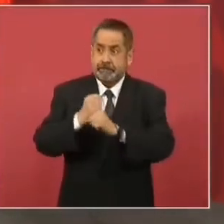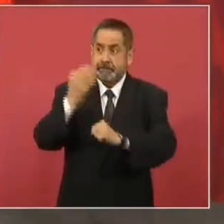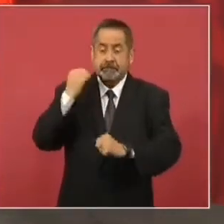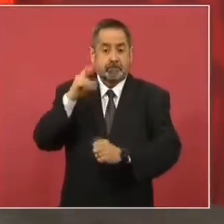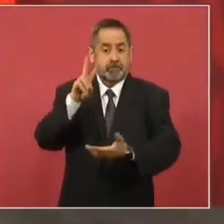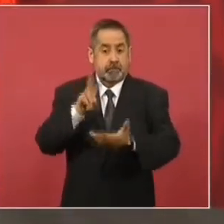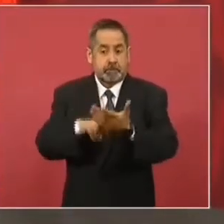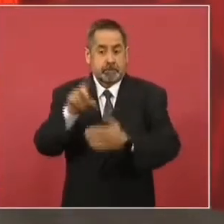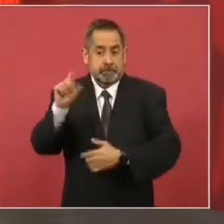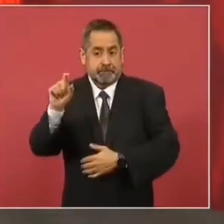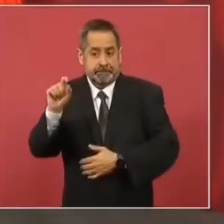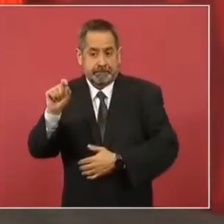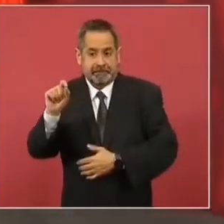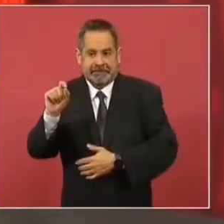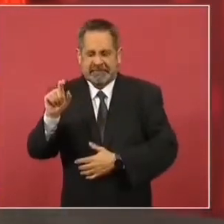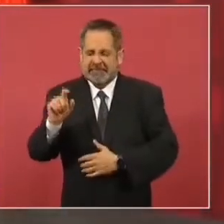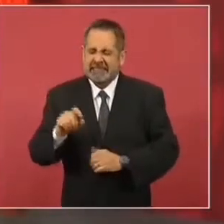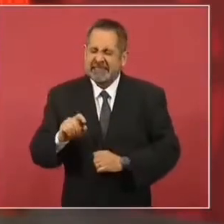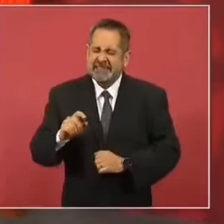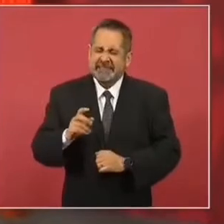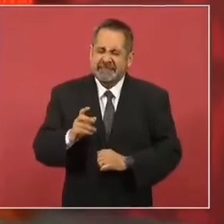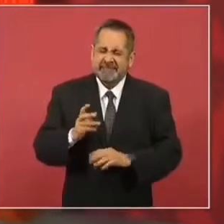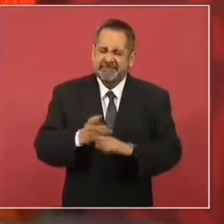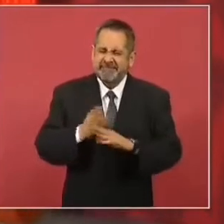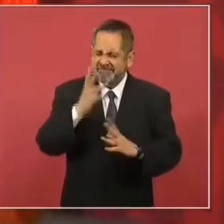2020 fue muy triste,